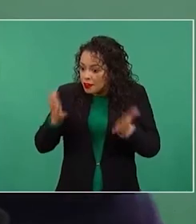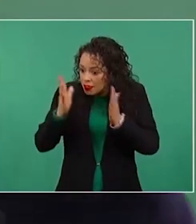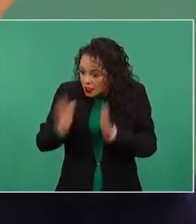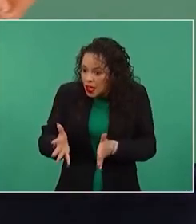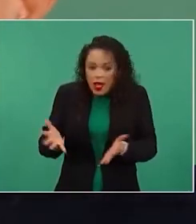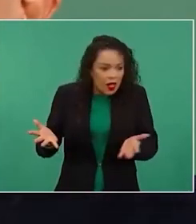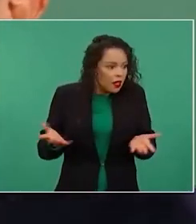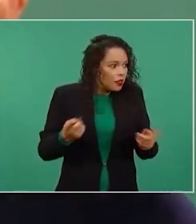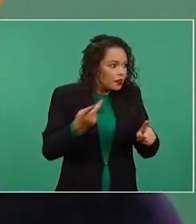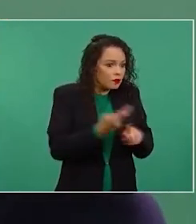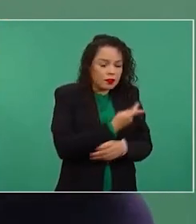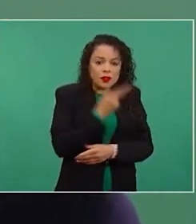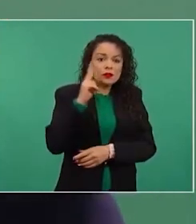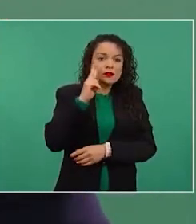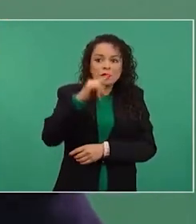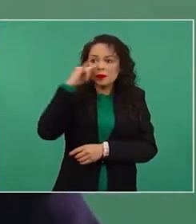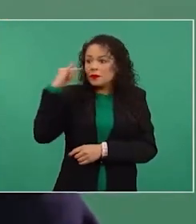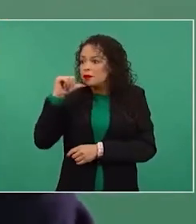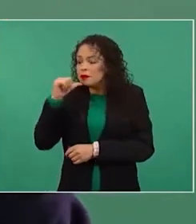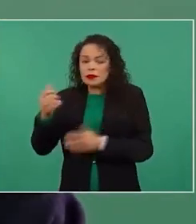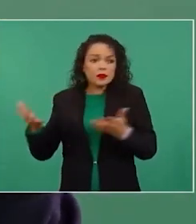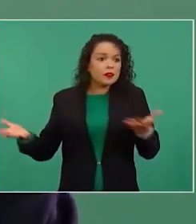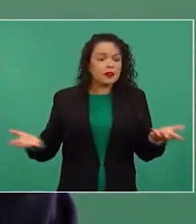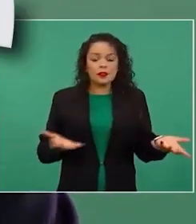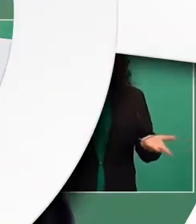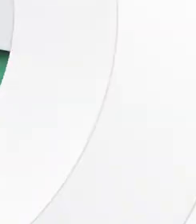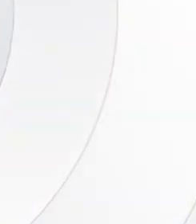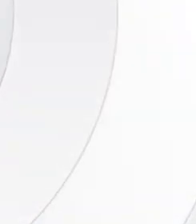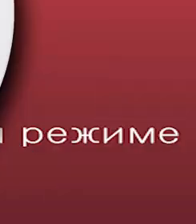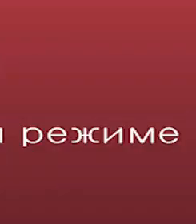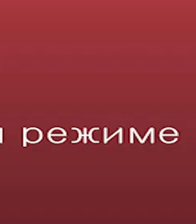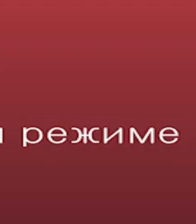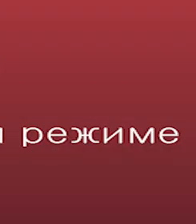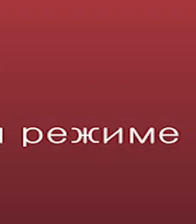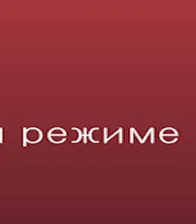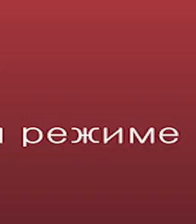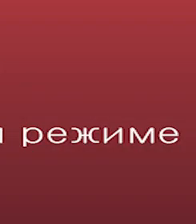¿Las metieron al mercado financiero?